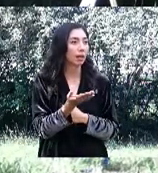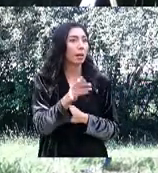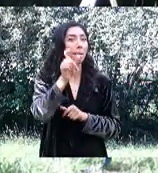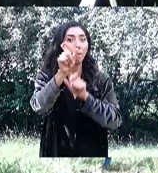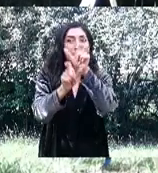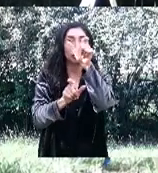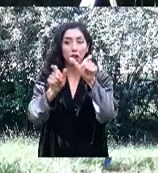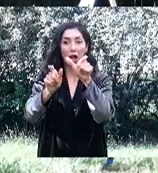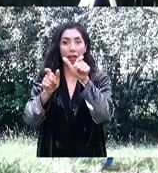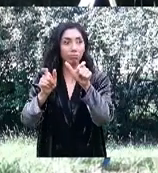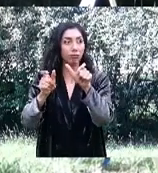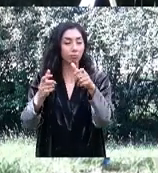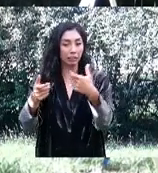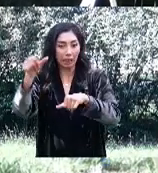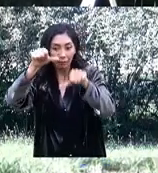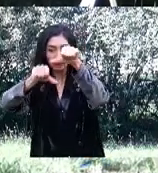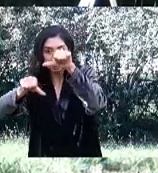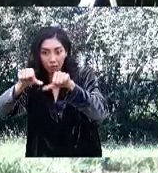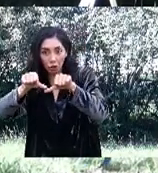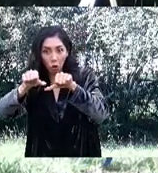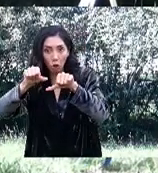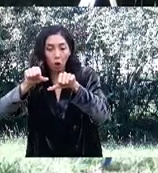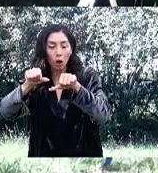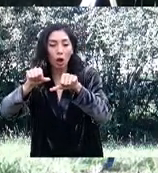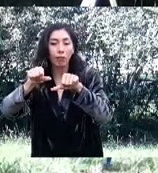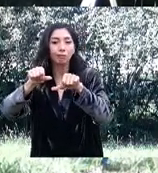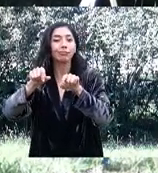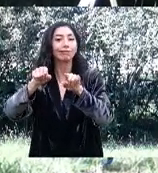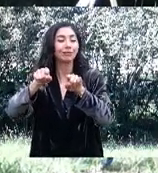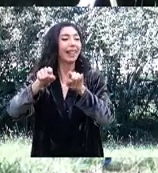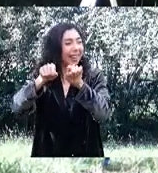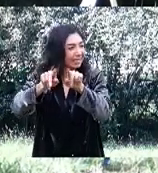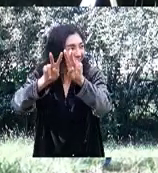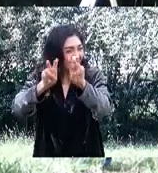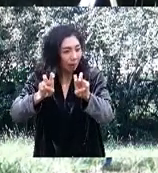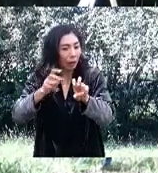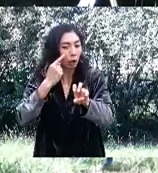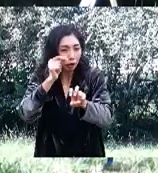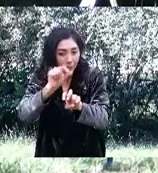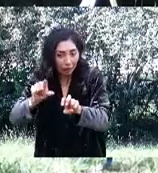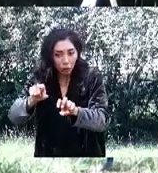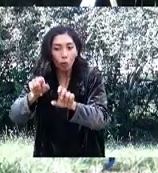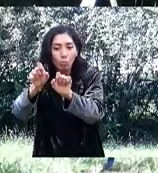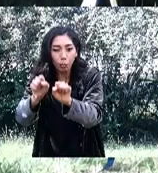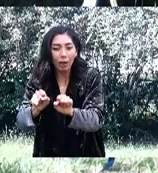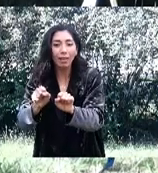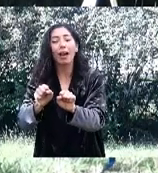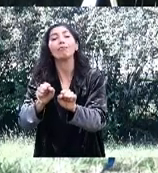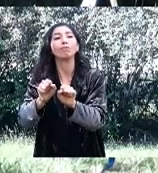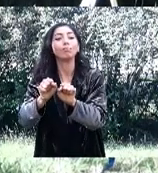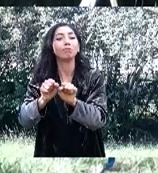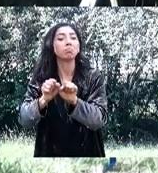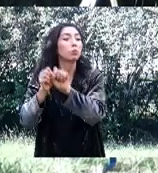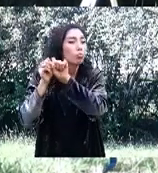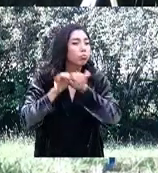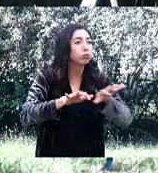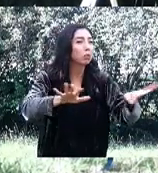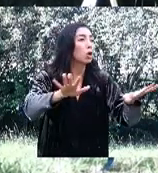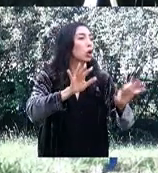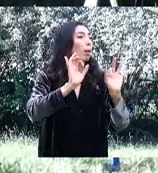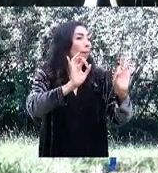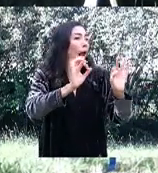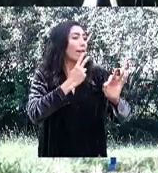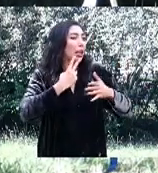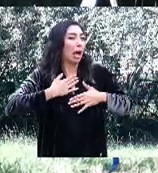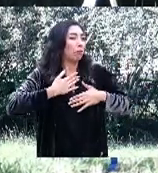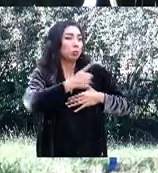científic en científicos sino que para que esos elementos de la ciencia y el conocimiento puedan ser parte de la cotidianidad y la vida de